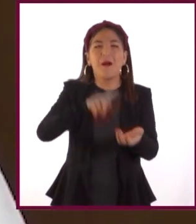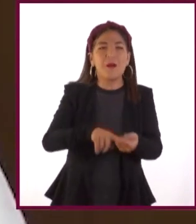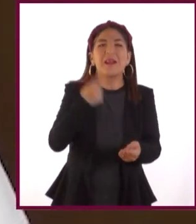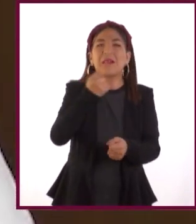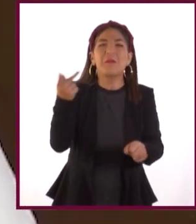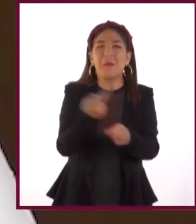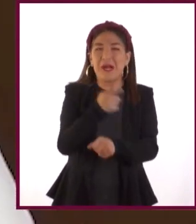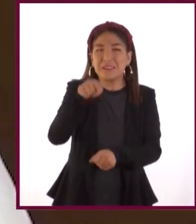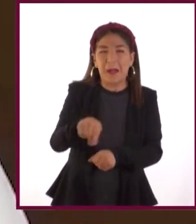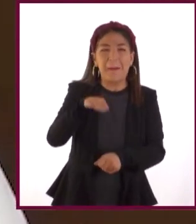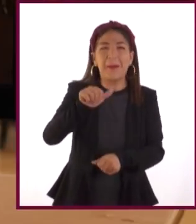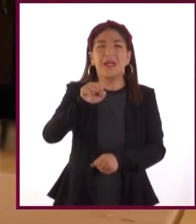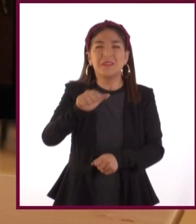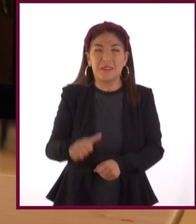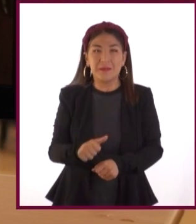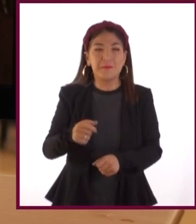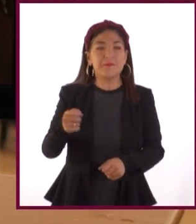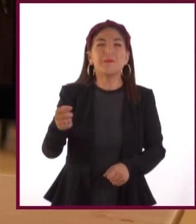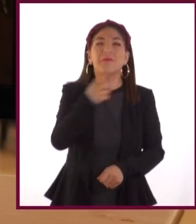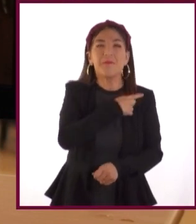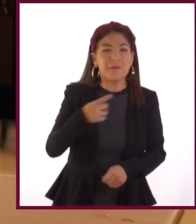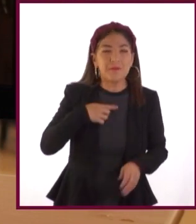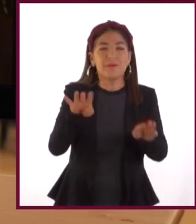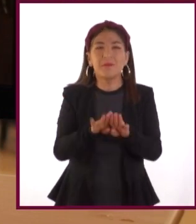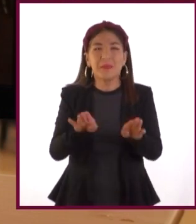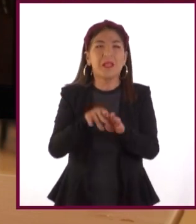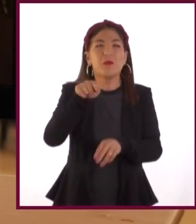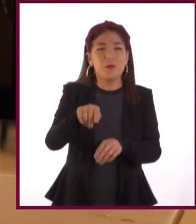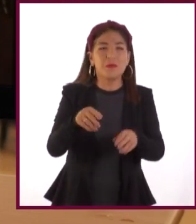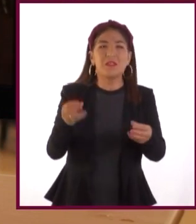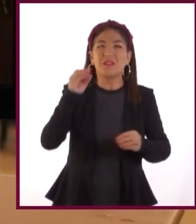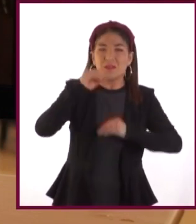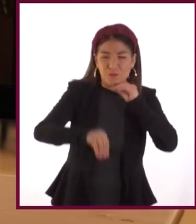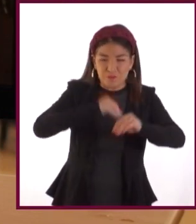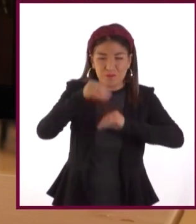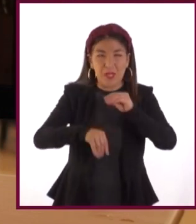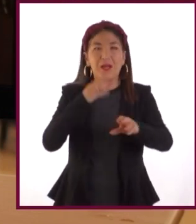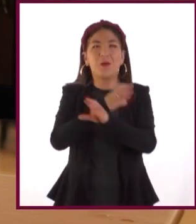Digamos, hace mucho tiempo, la relación de la masa dentro de los